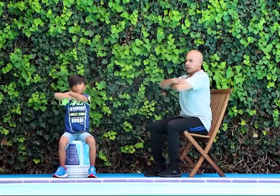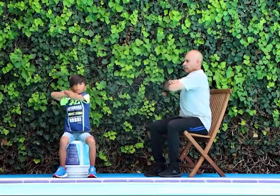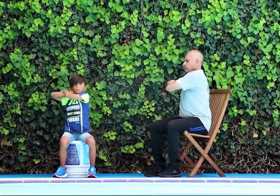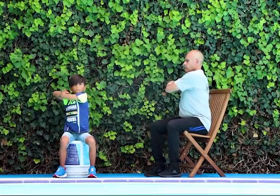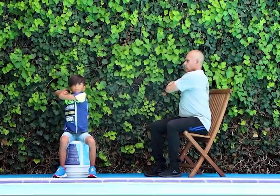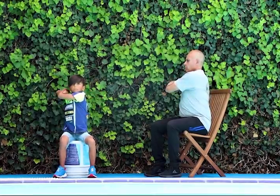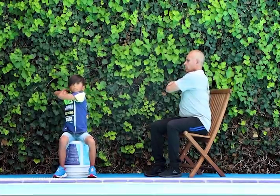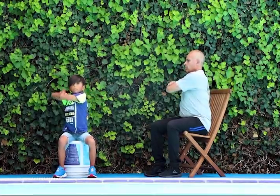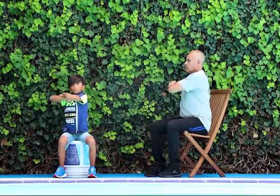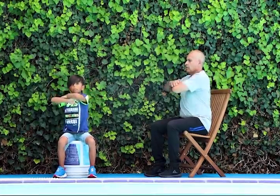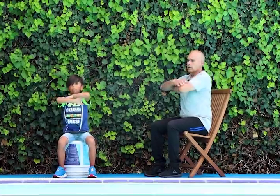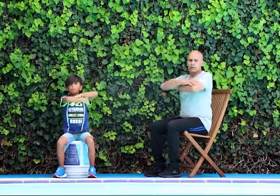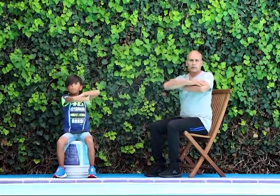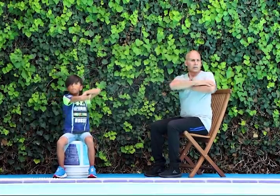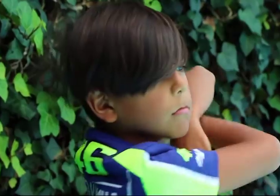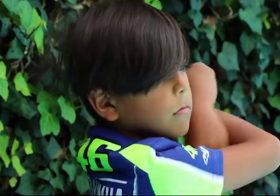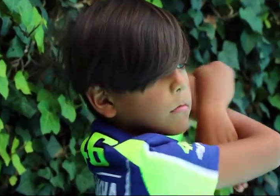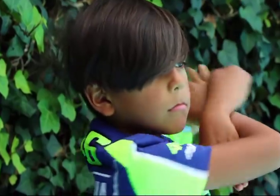Bien,